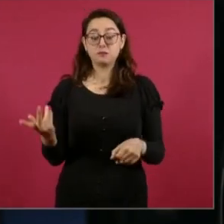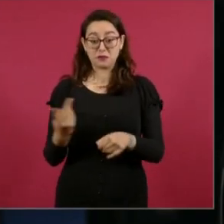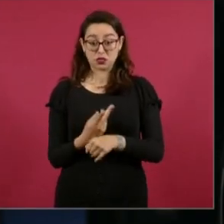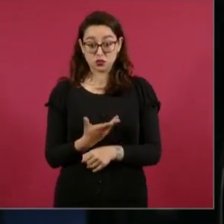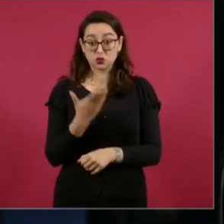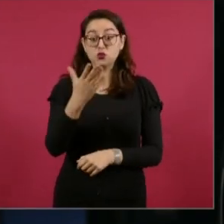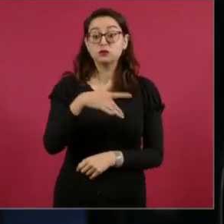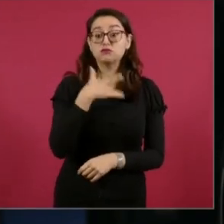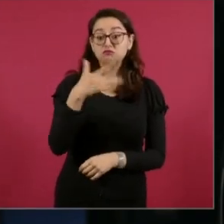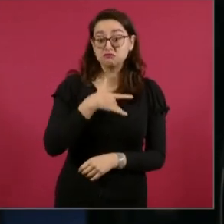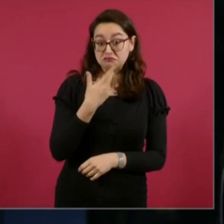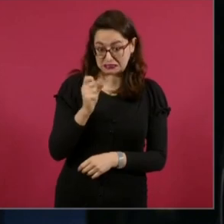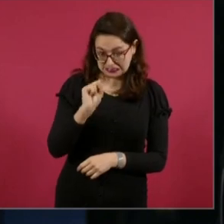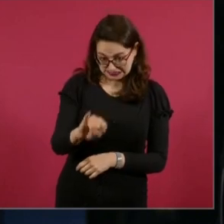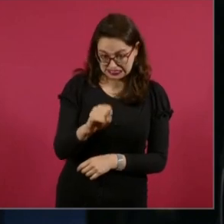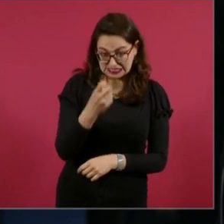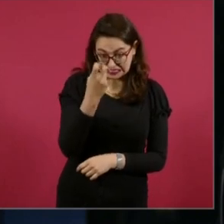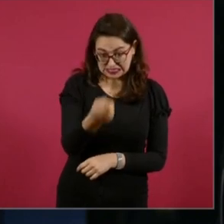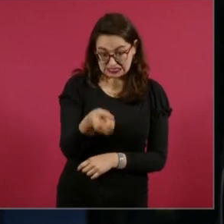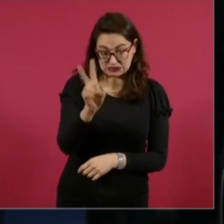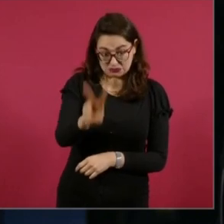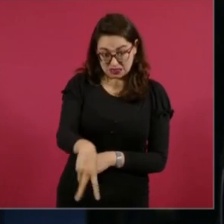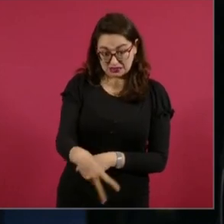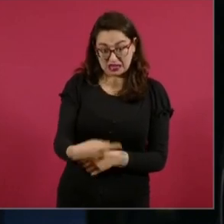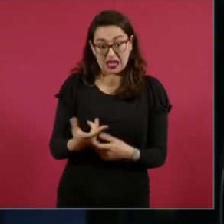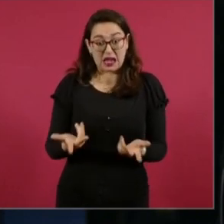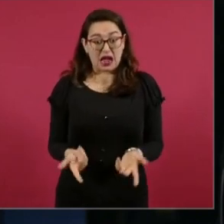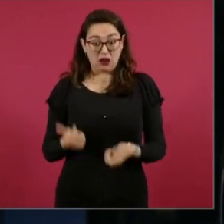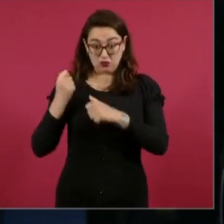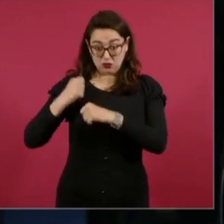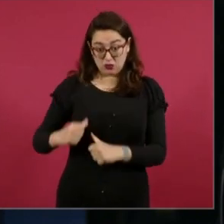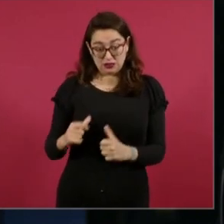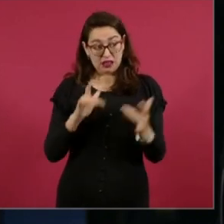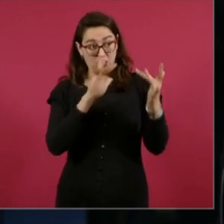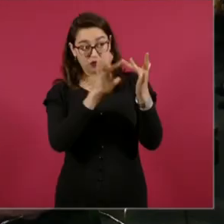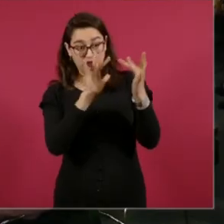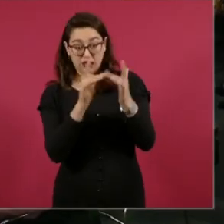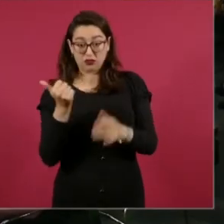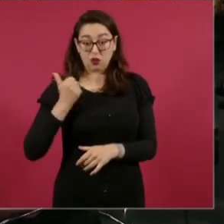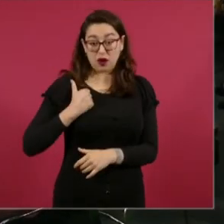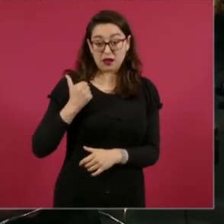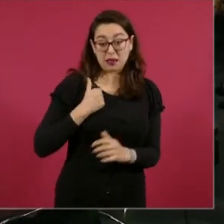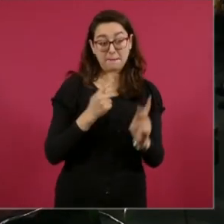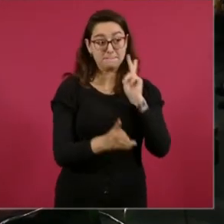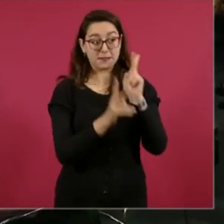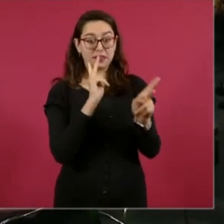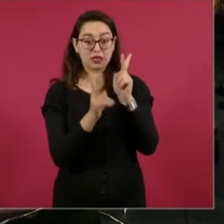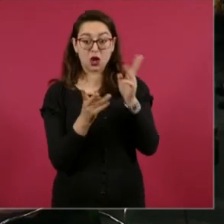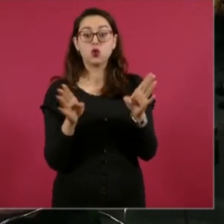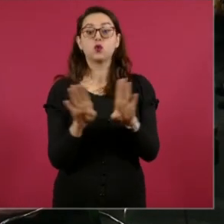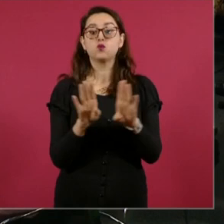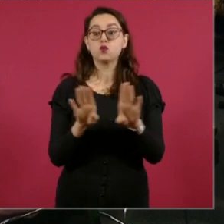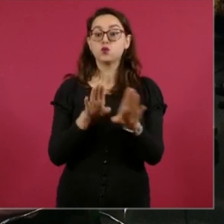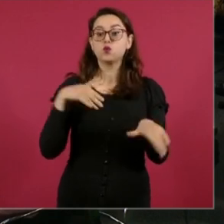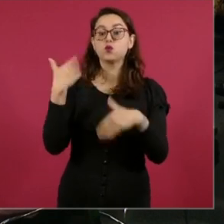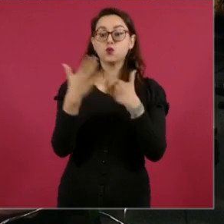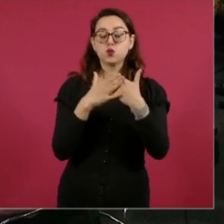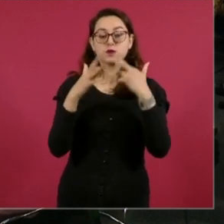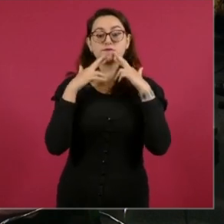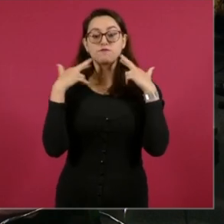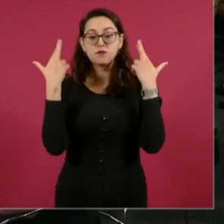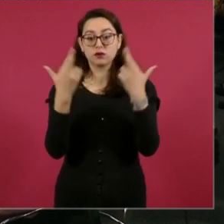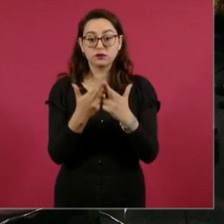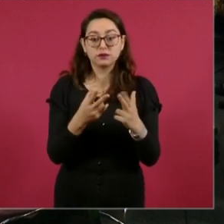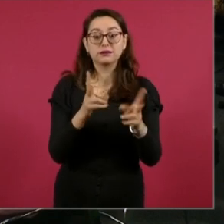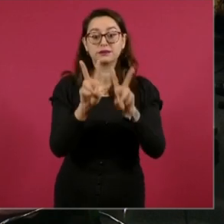inteligencia en México? ¿Se ha hablado del tema con las autoridades pertinentes de Canadá? ¿Se hablaría del tema en la próxima reunión de líderes de